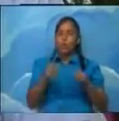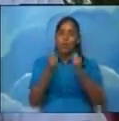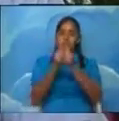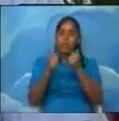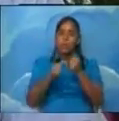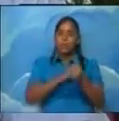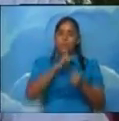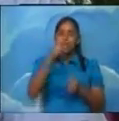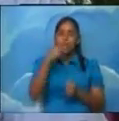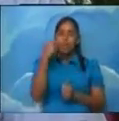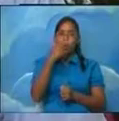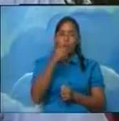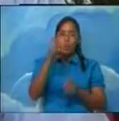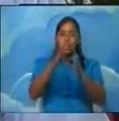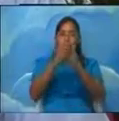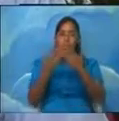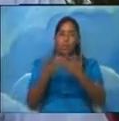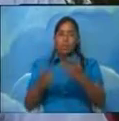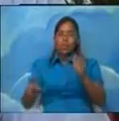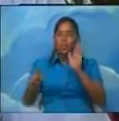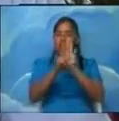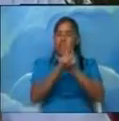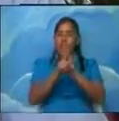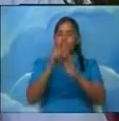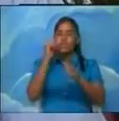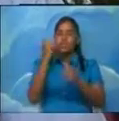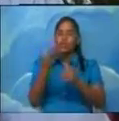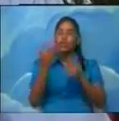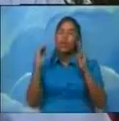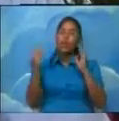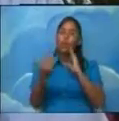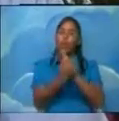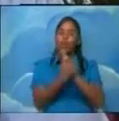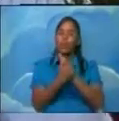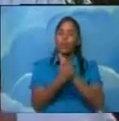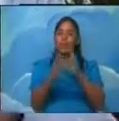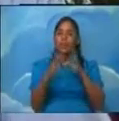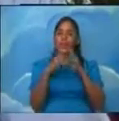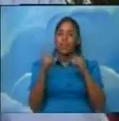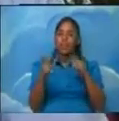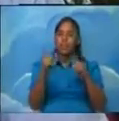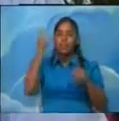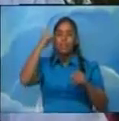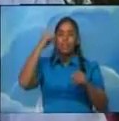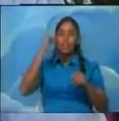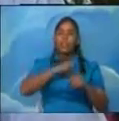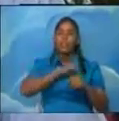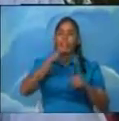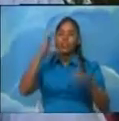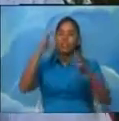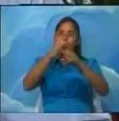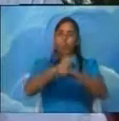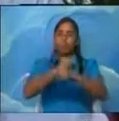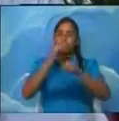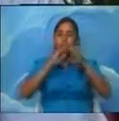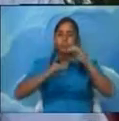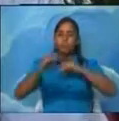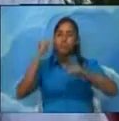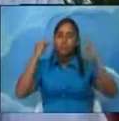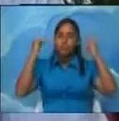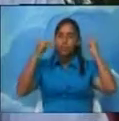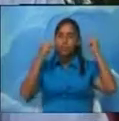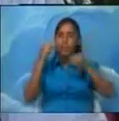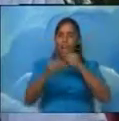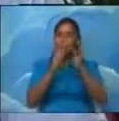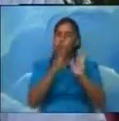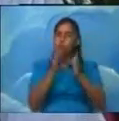de tu boca este libro de la ley, sino que guardarás, pondrás de día y de noche, meditarás en él, para que hagas